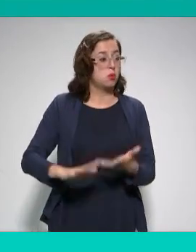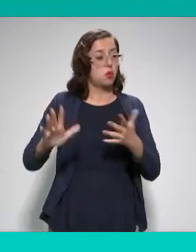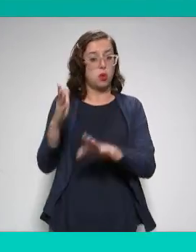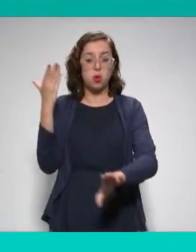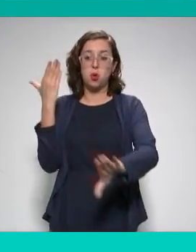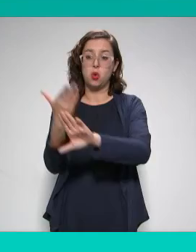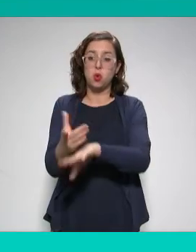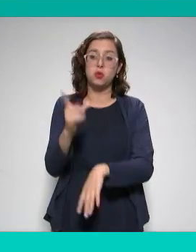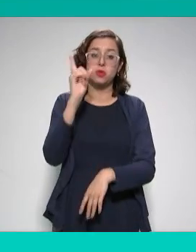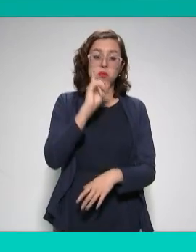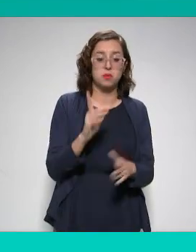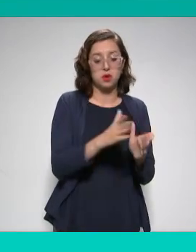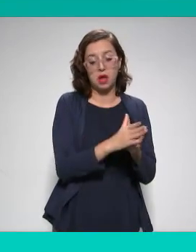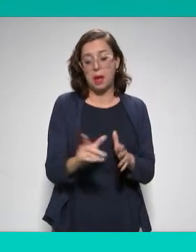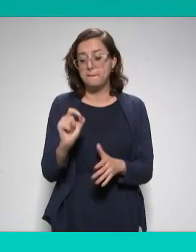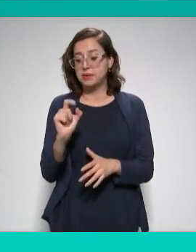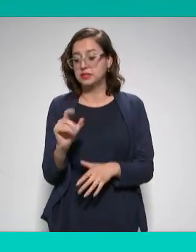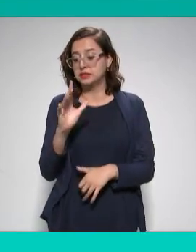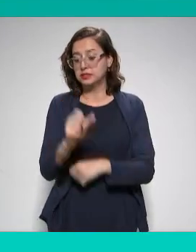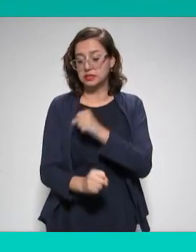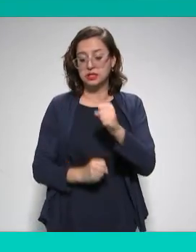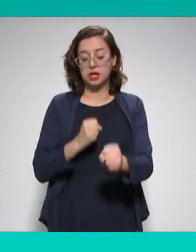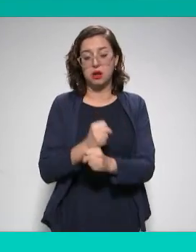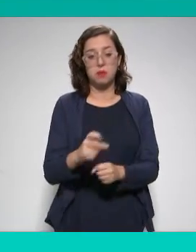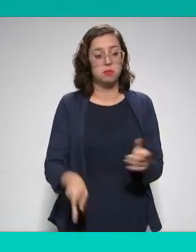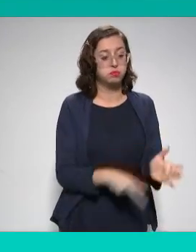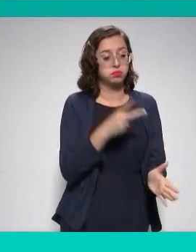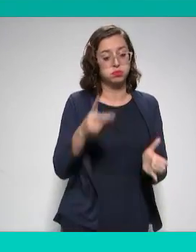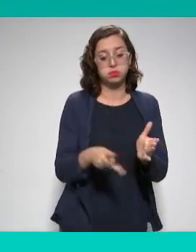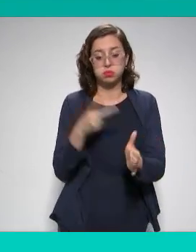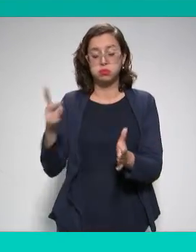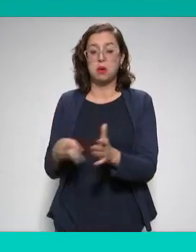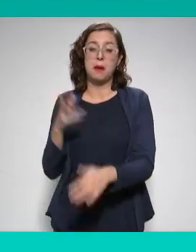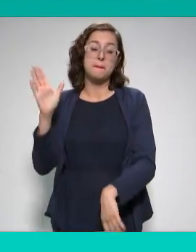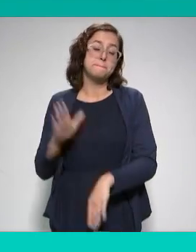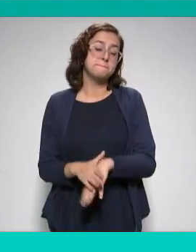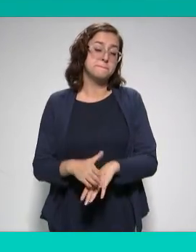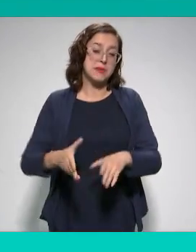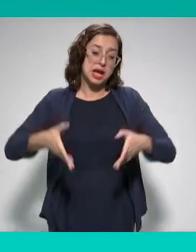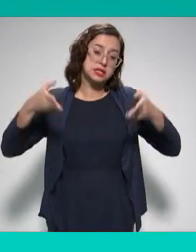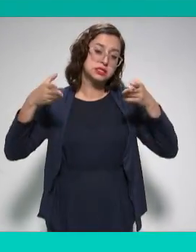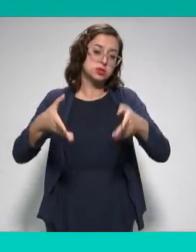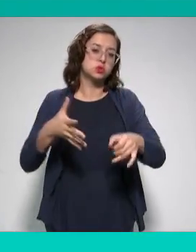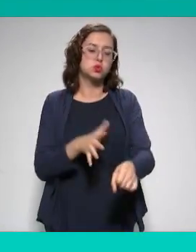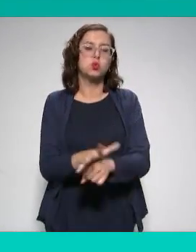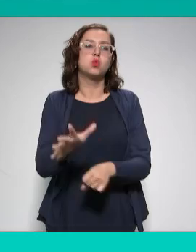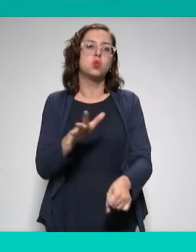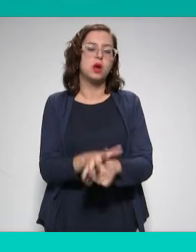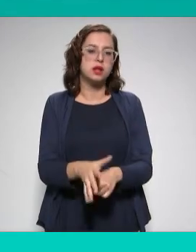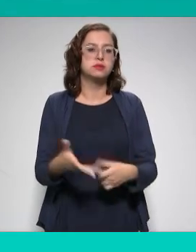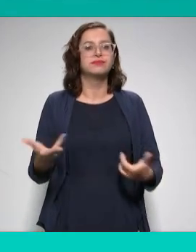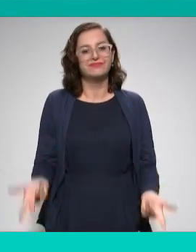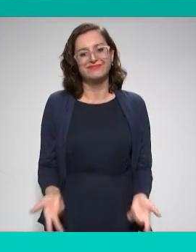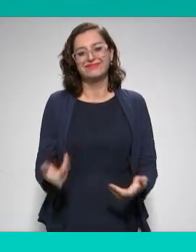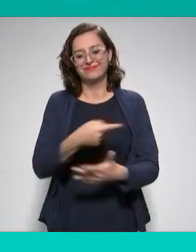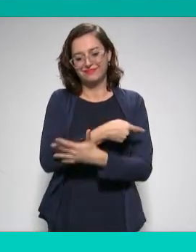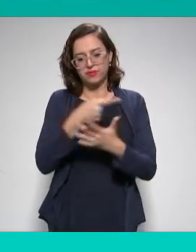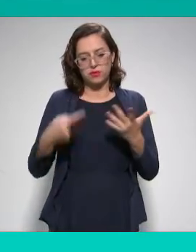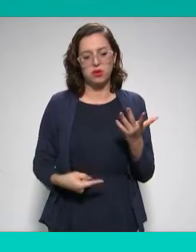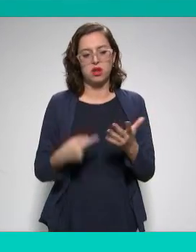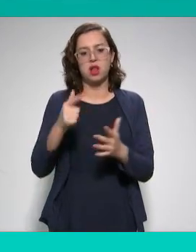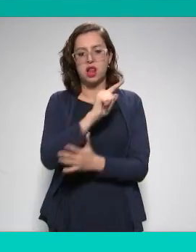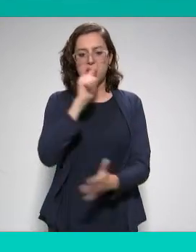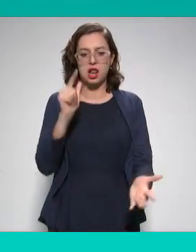y niñas en los últimos 25 años se han concentrado principalmente en desarrollar necesarios marcos normativos